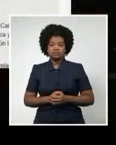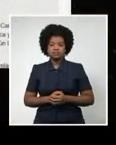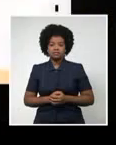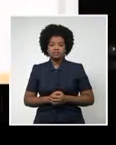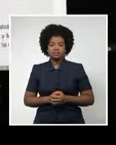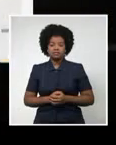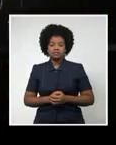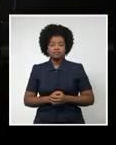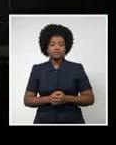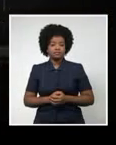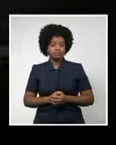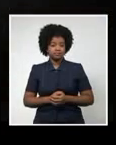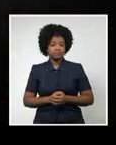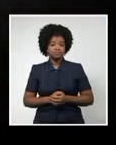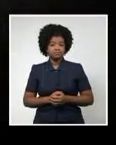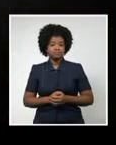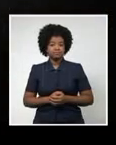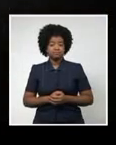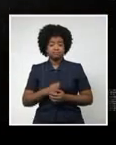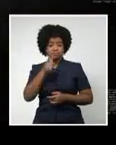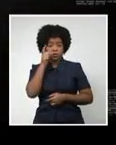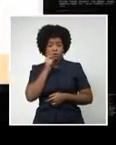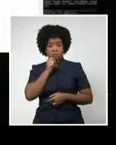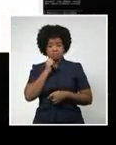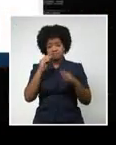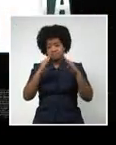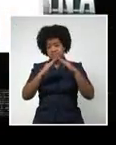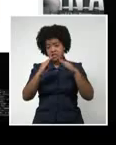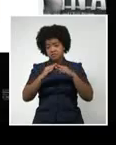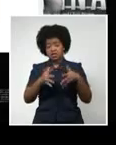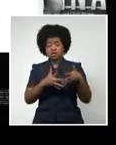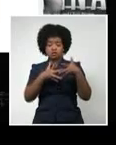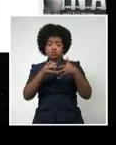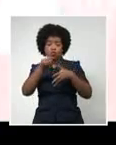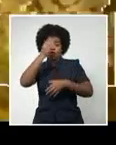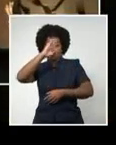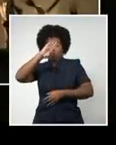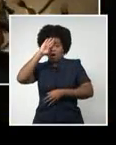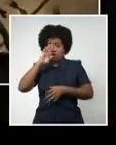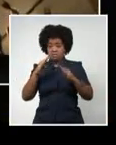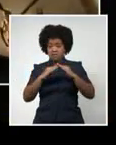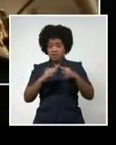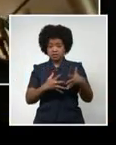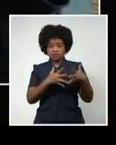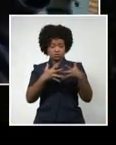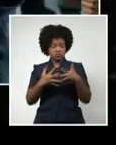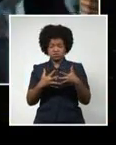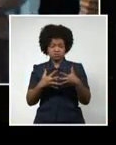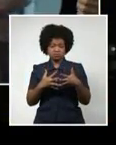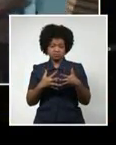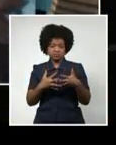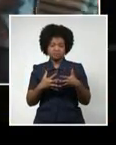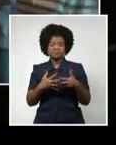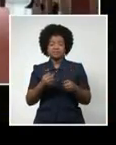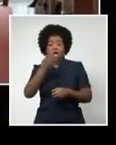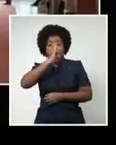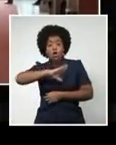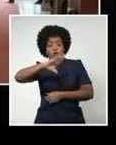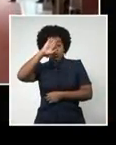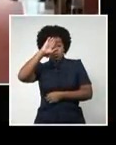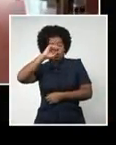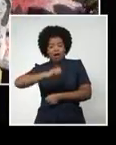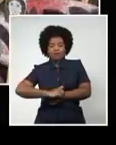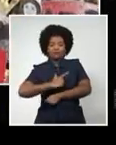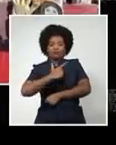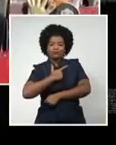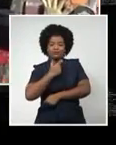No se trataba solo del ciudadano común estadounidense o de cubanos residentes en la nación norteamericana. Cuba, su cultura,